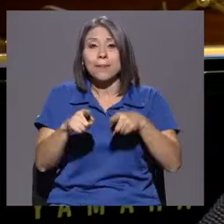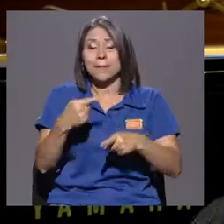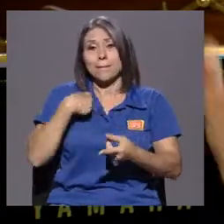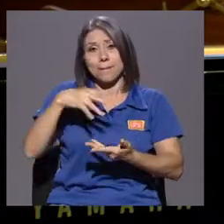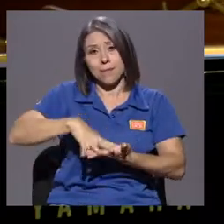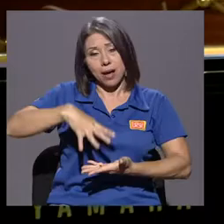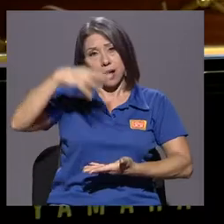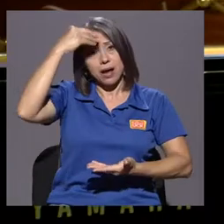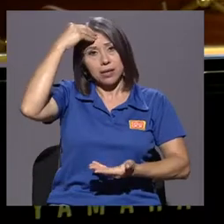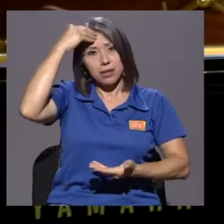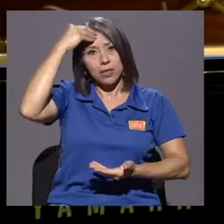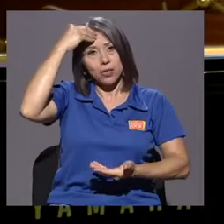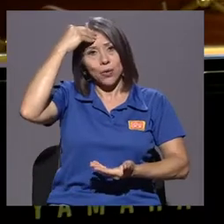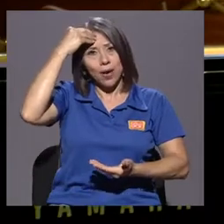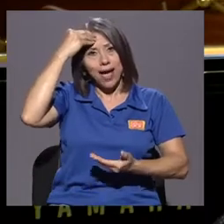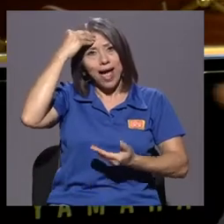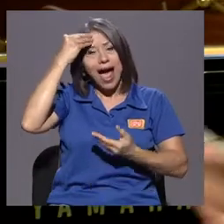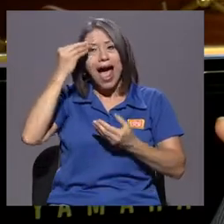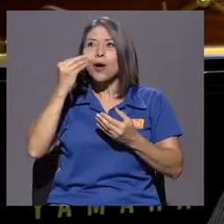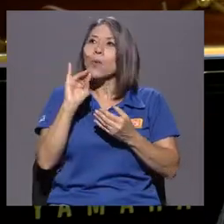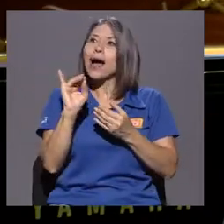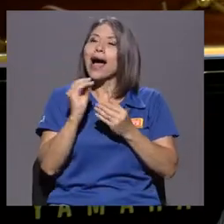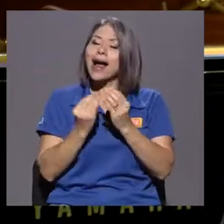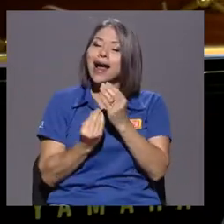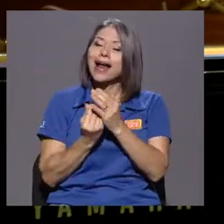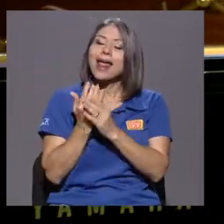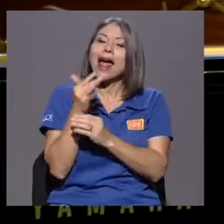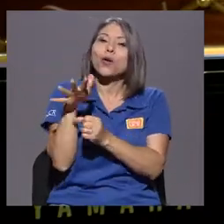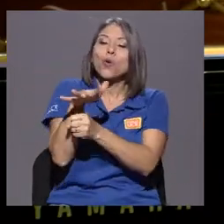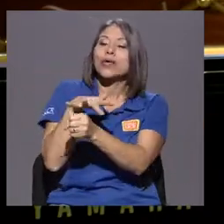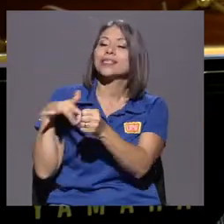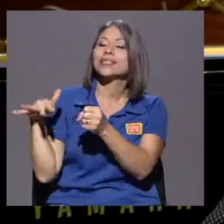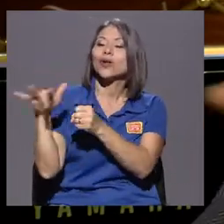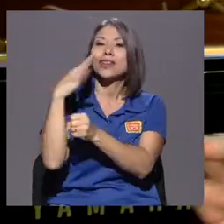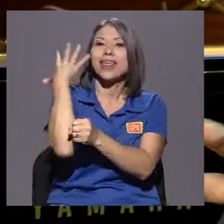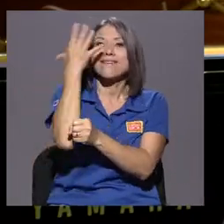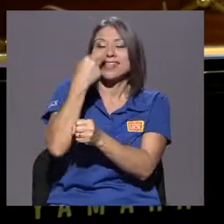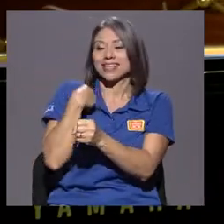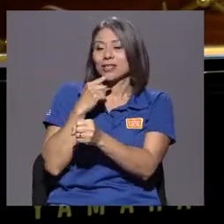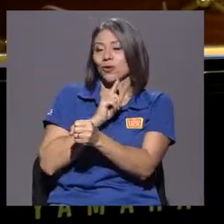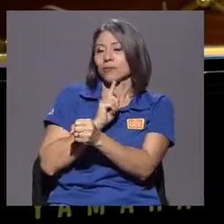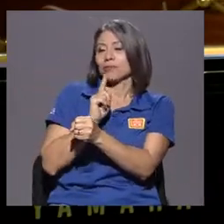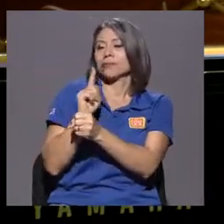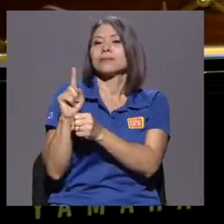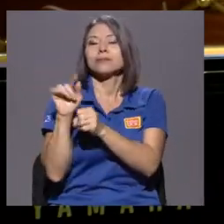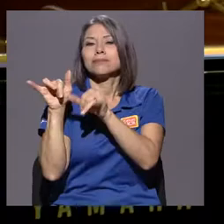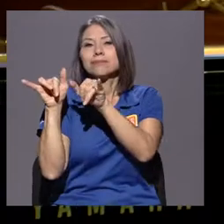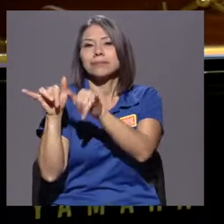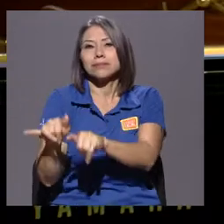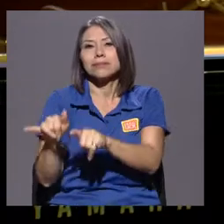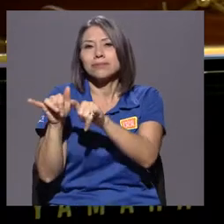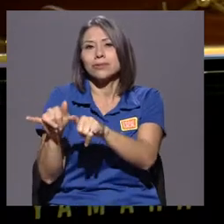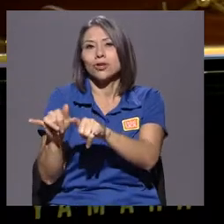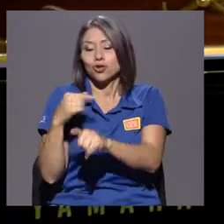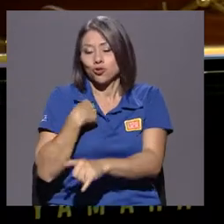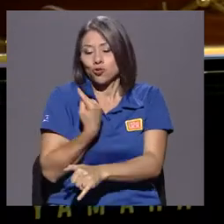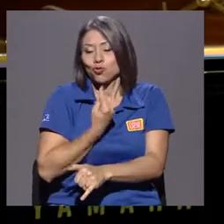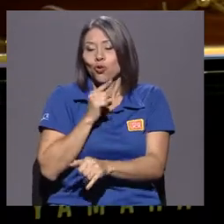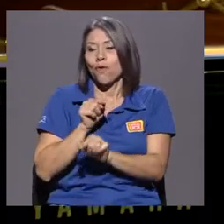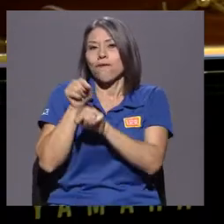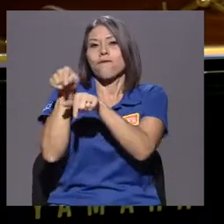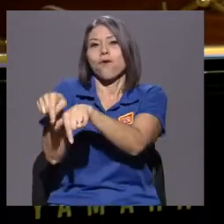islote de belleza en el que yo me asilo me auto exilió para sobrevivir esas